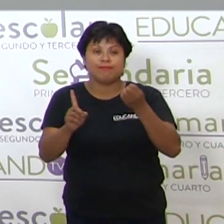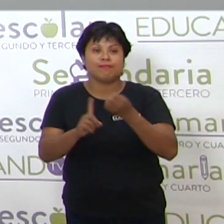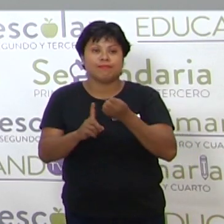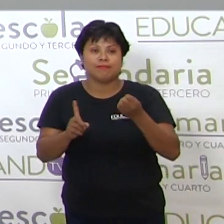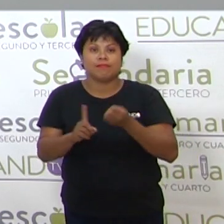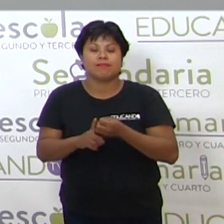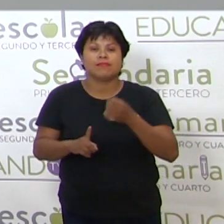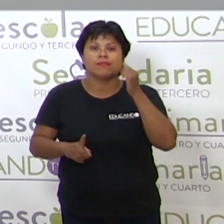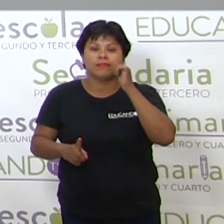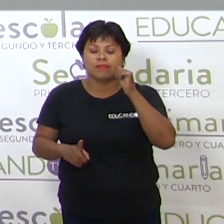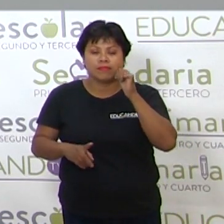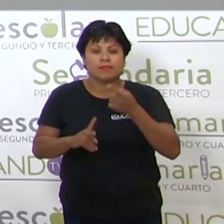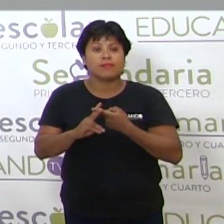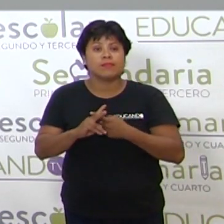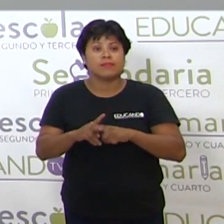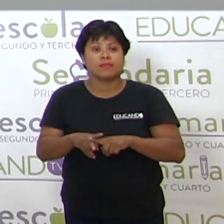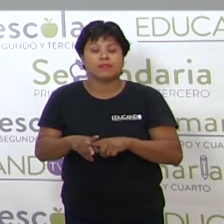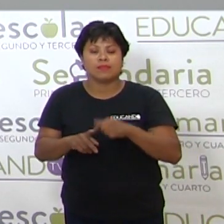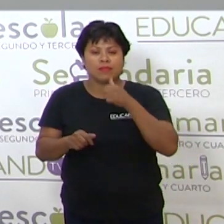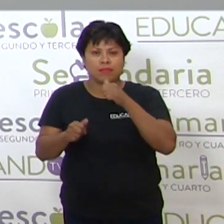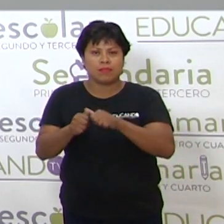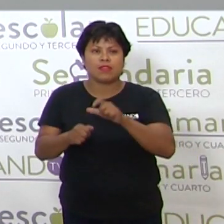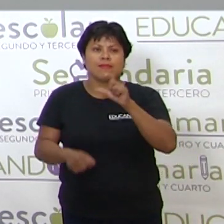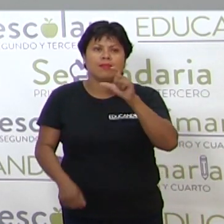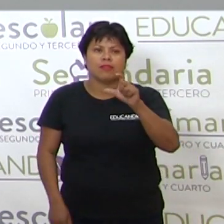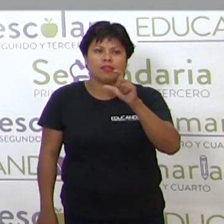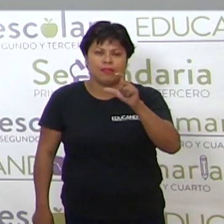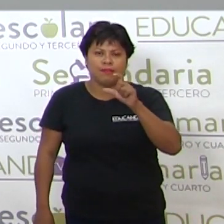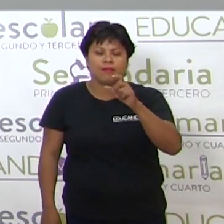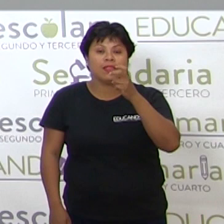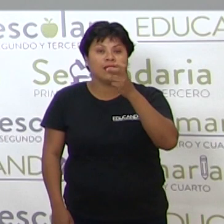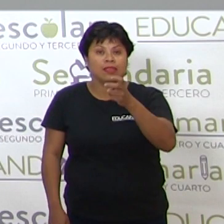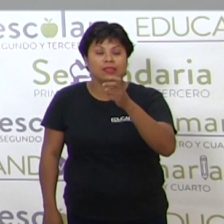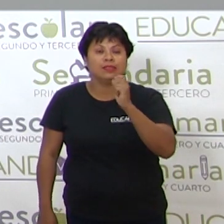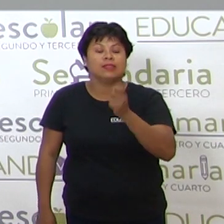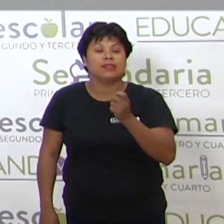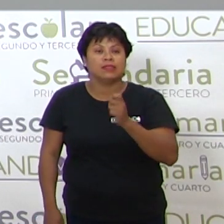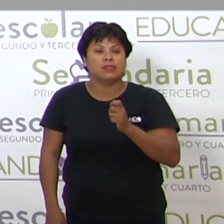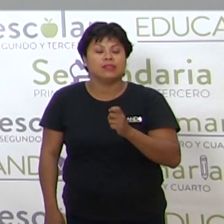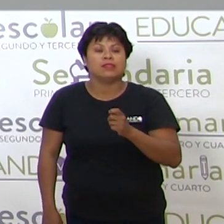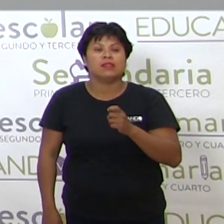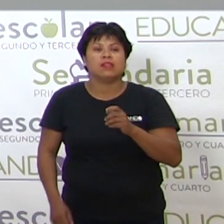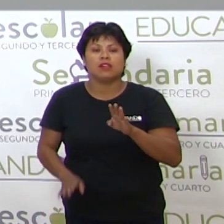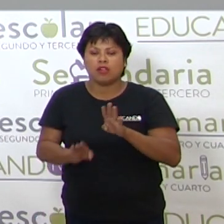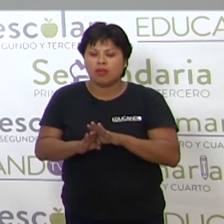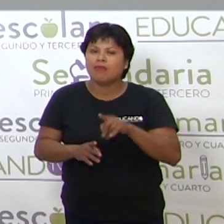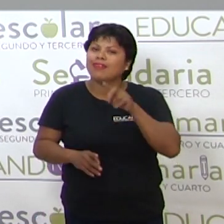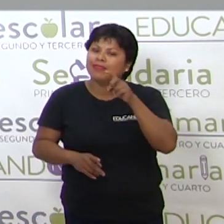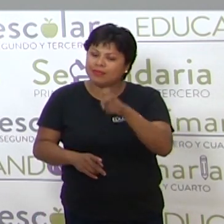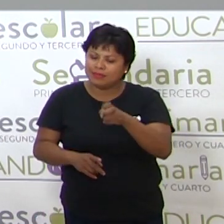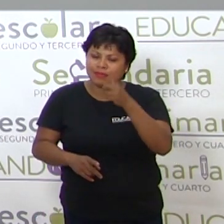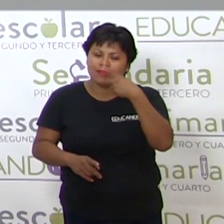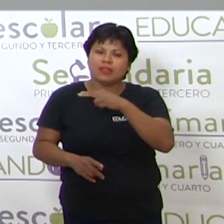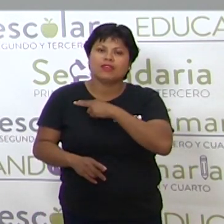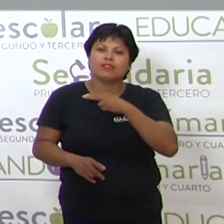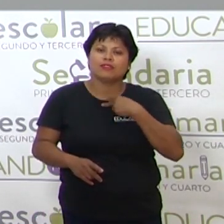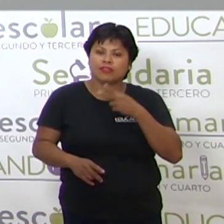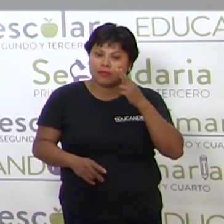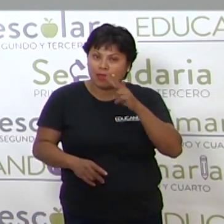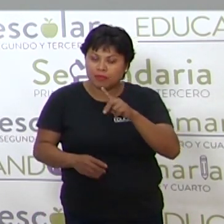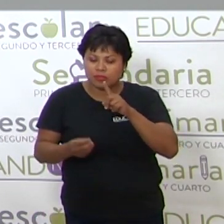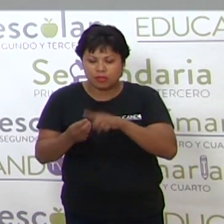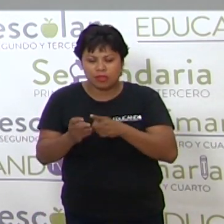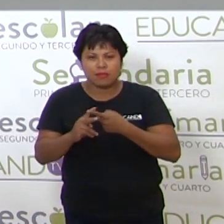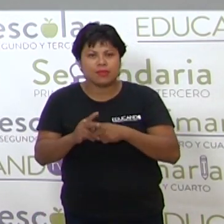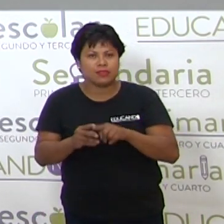siempre inician con mayúscula así que este va a ser una pista para que nosotros nos demos cuenta dónde